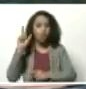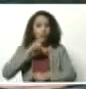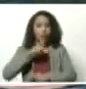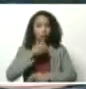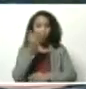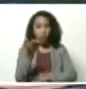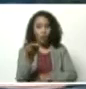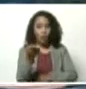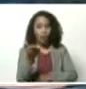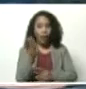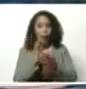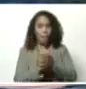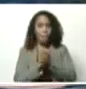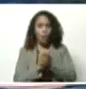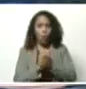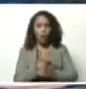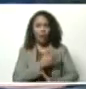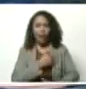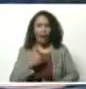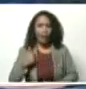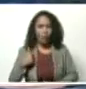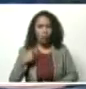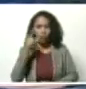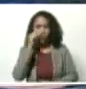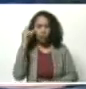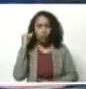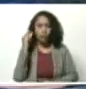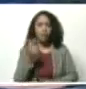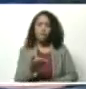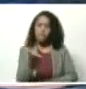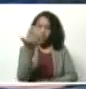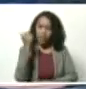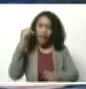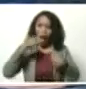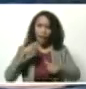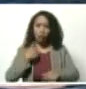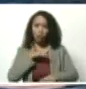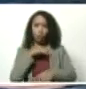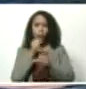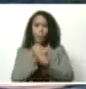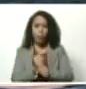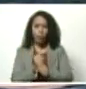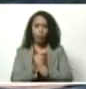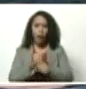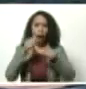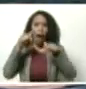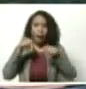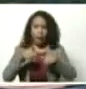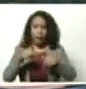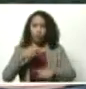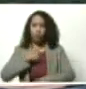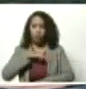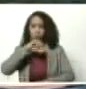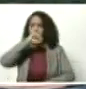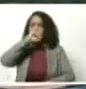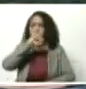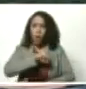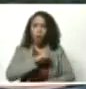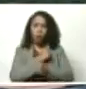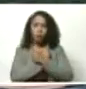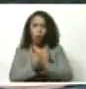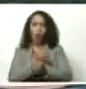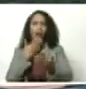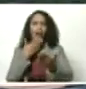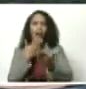ustedes, compatriotas, queridos y queridas. Vénganse, que aquí los esperamos, que aquí los amamos.